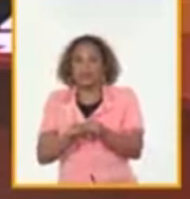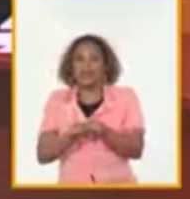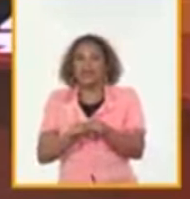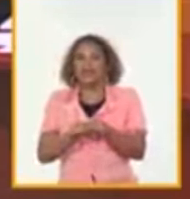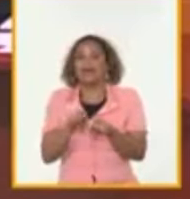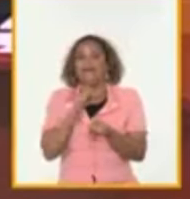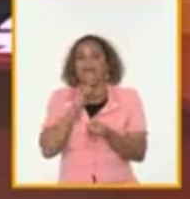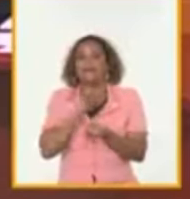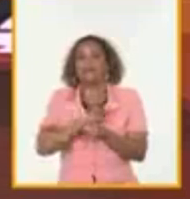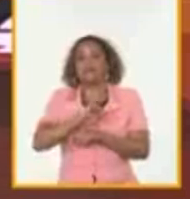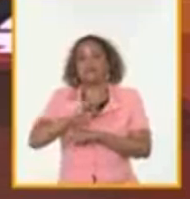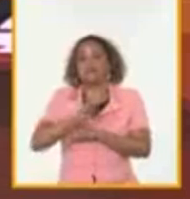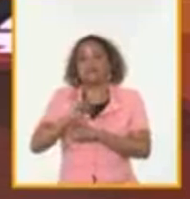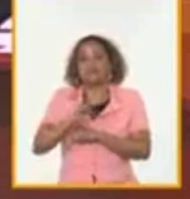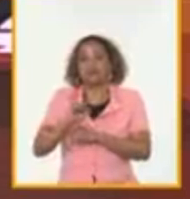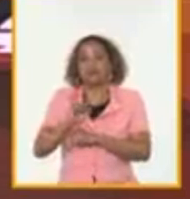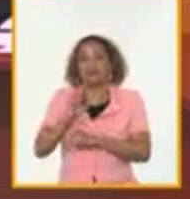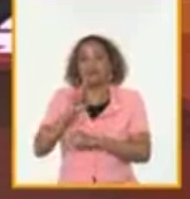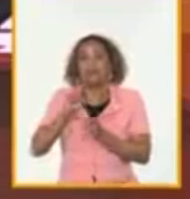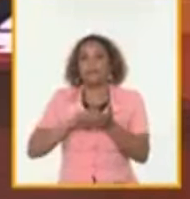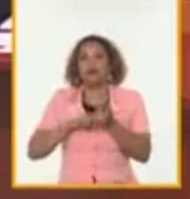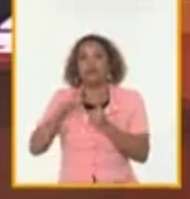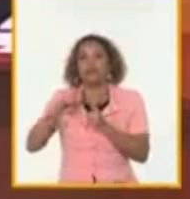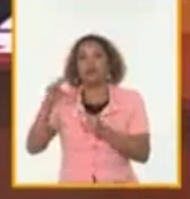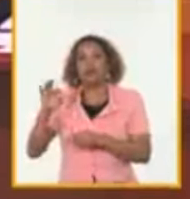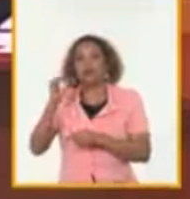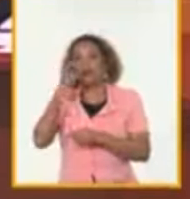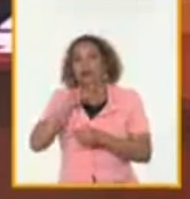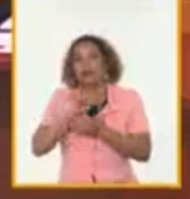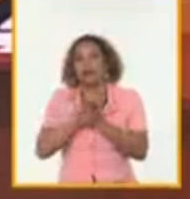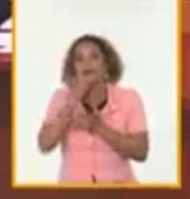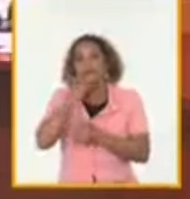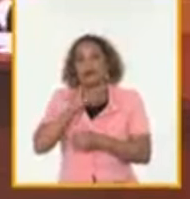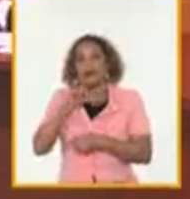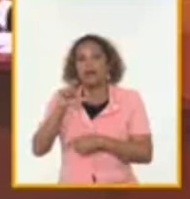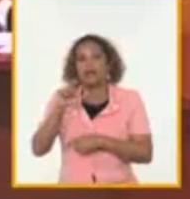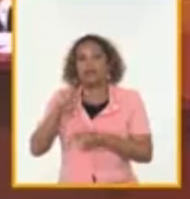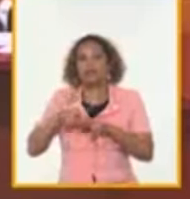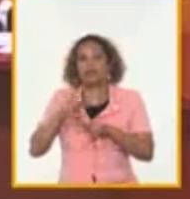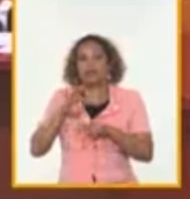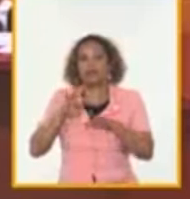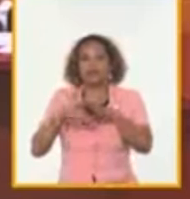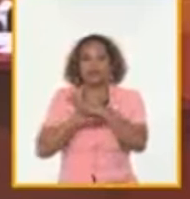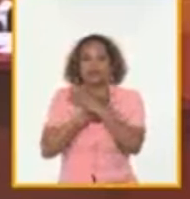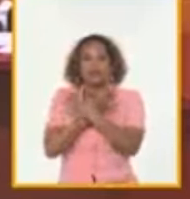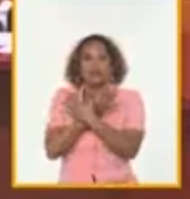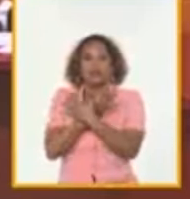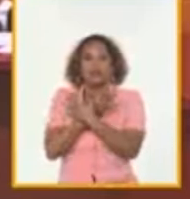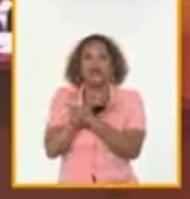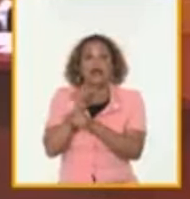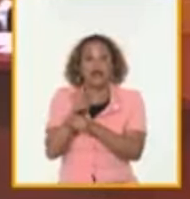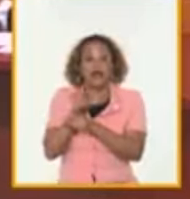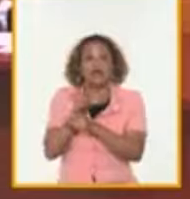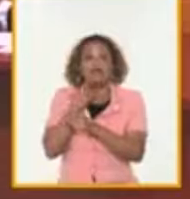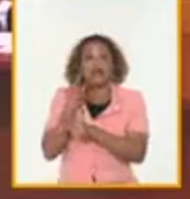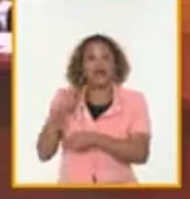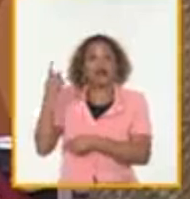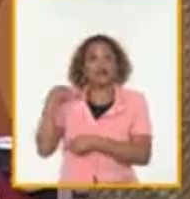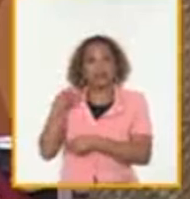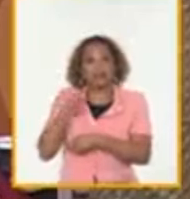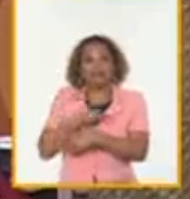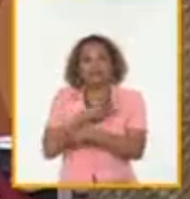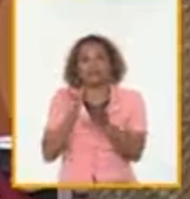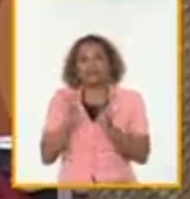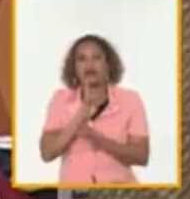al al reparto Camacho para beneplácito de todos los pobladores de ese de ese reparto Y ayer logramos darle el agua